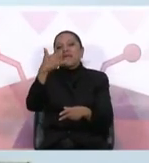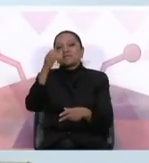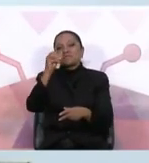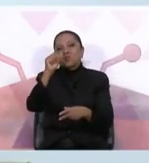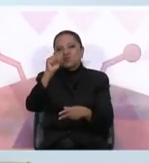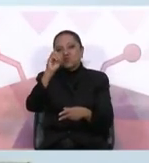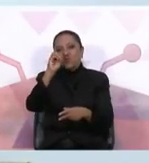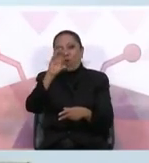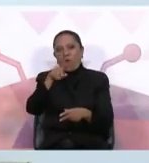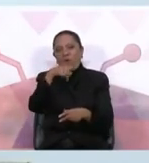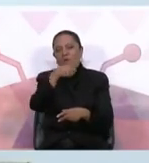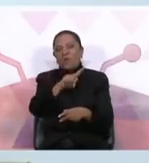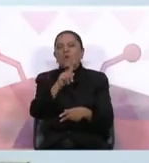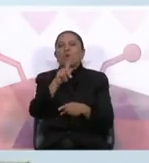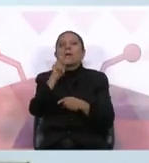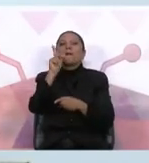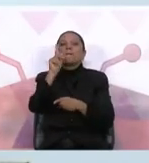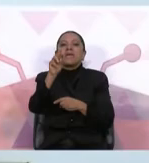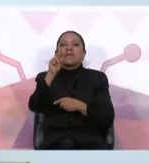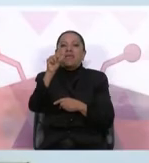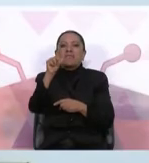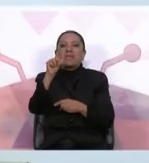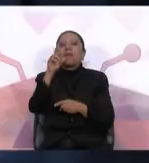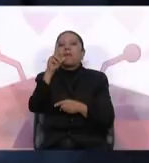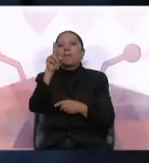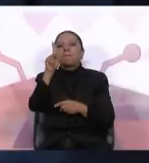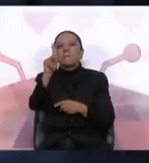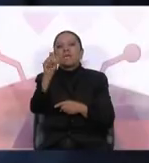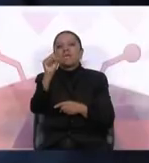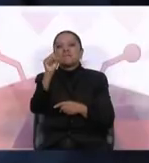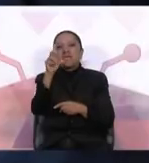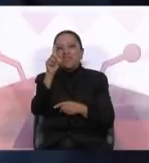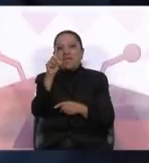democrática y el psd adelante candidato